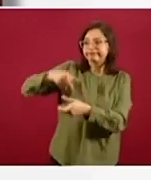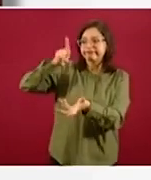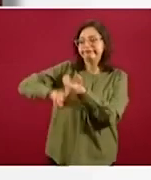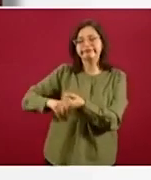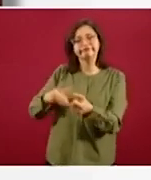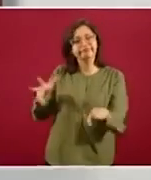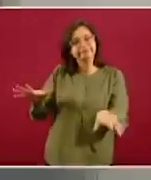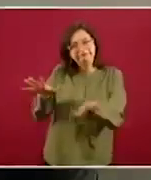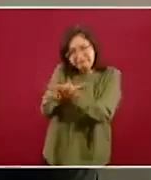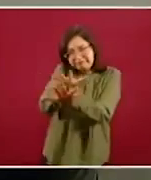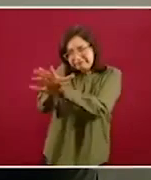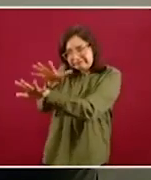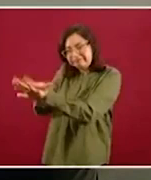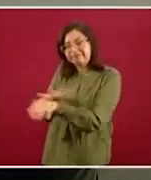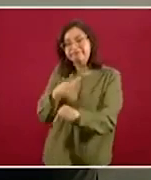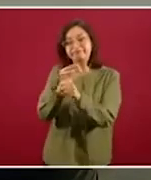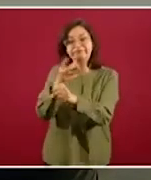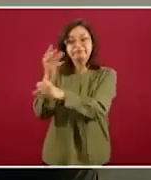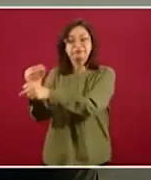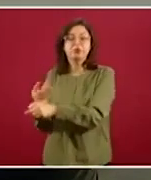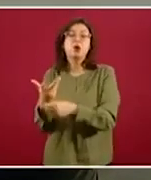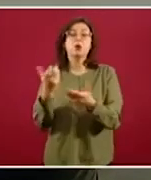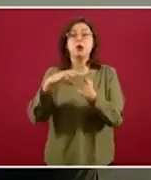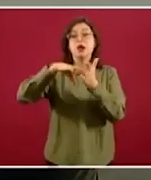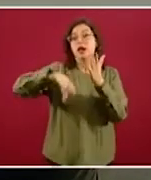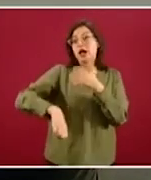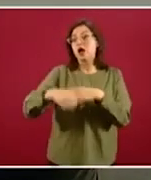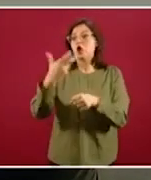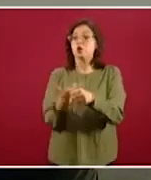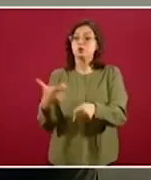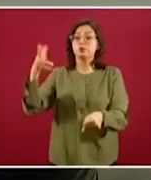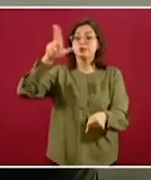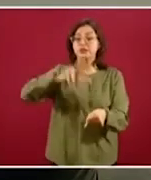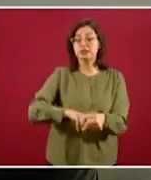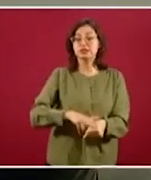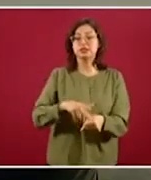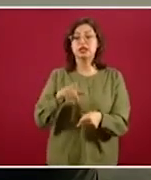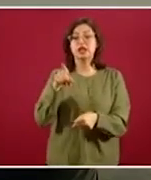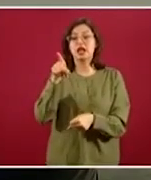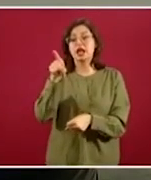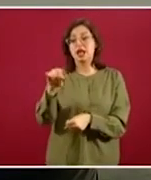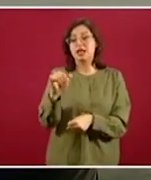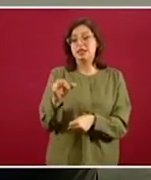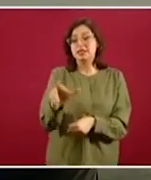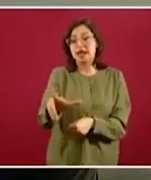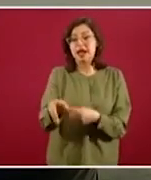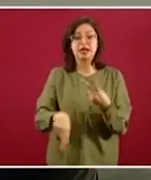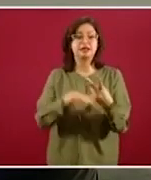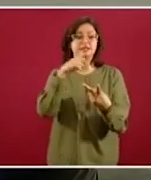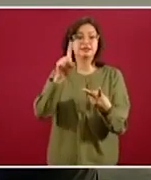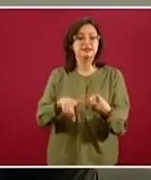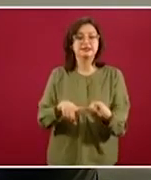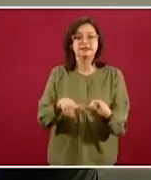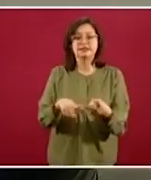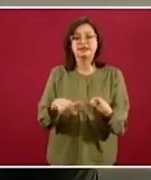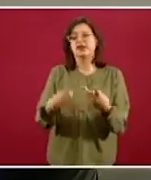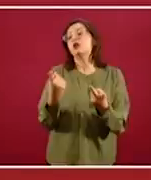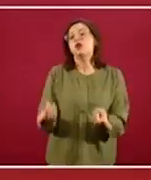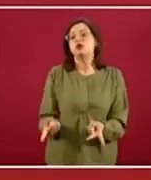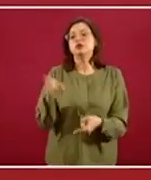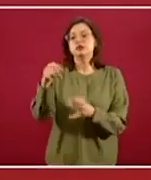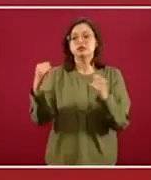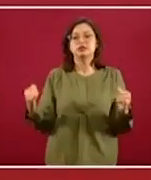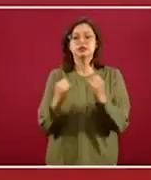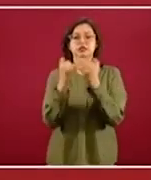considerar y reconocer que hospitales como el Instituto Nacional de Enfermedades Respiratorias o el Instituto Nacional de Ciencias Médicas